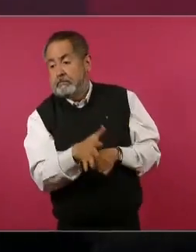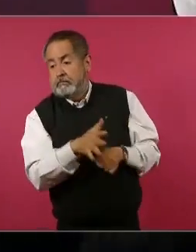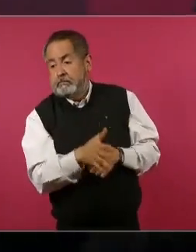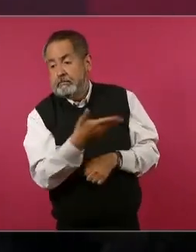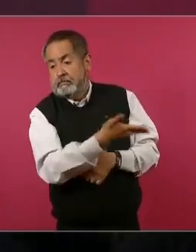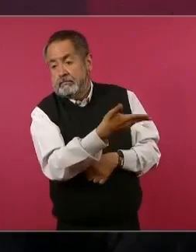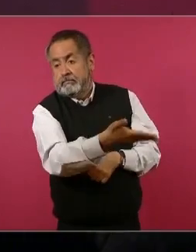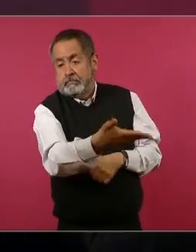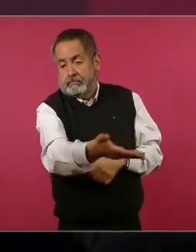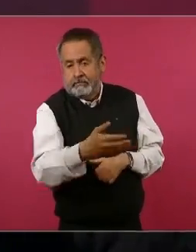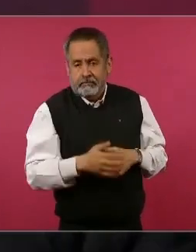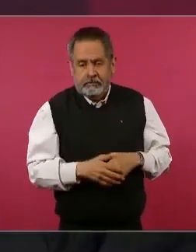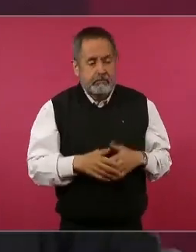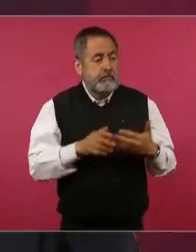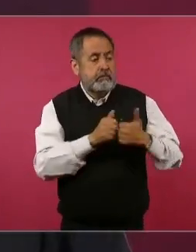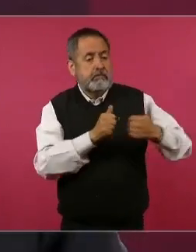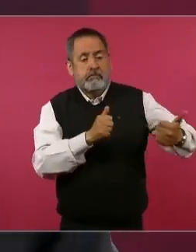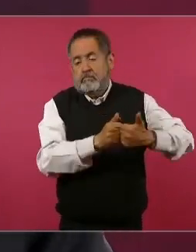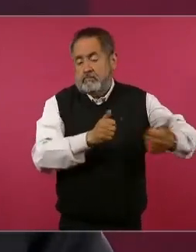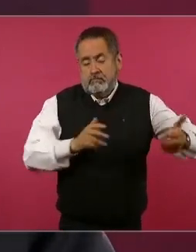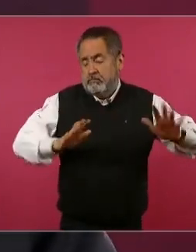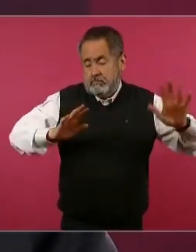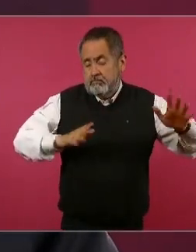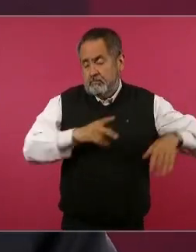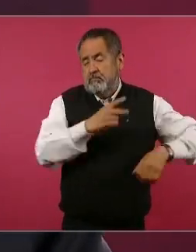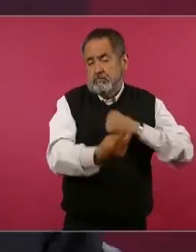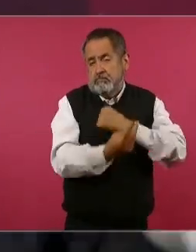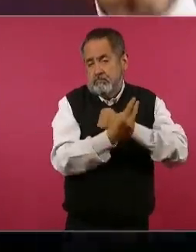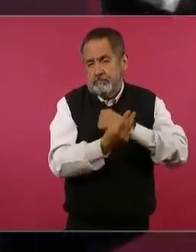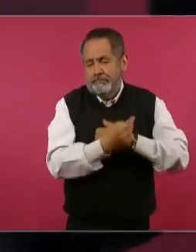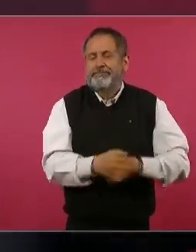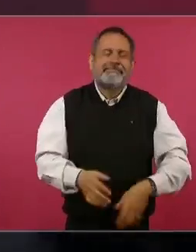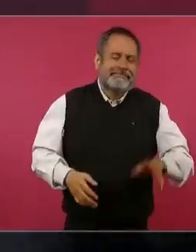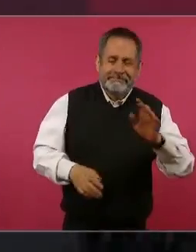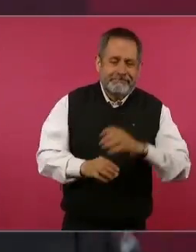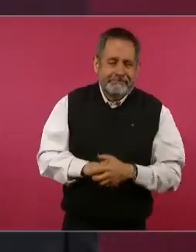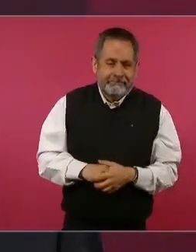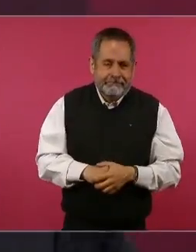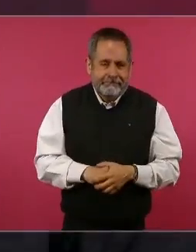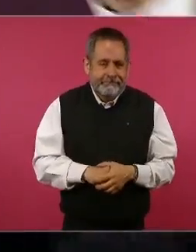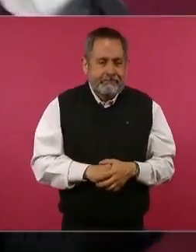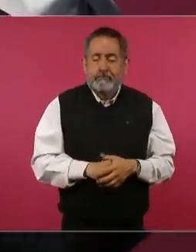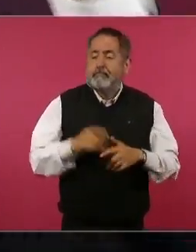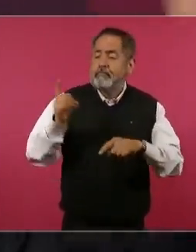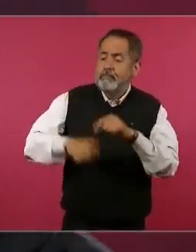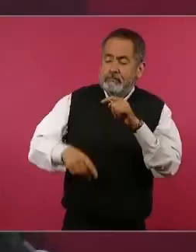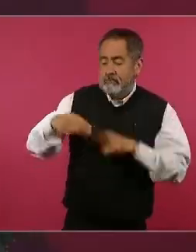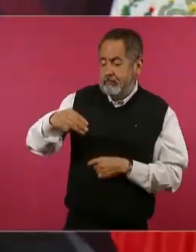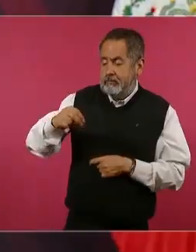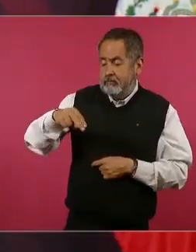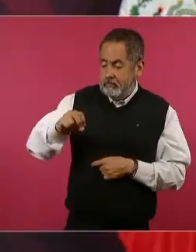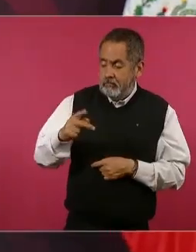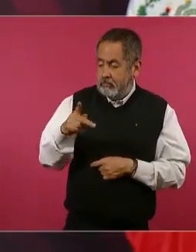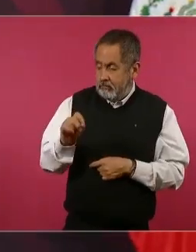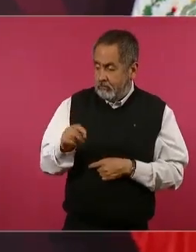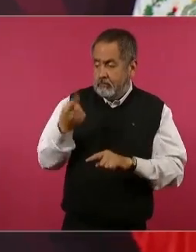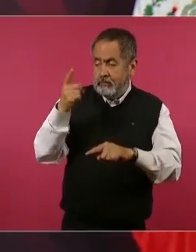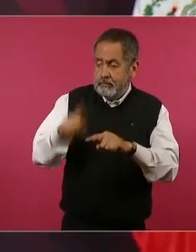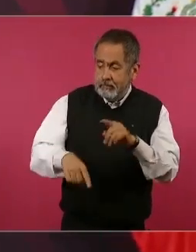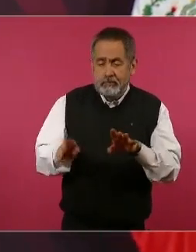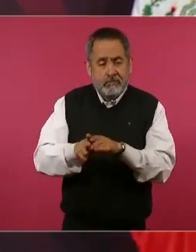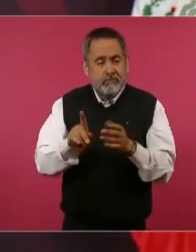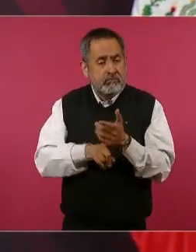supuestas organizaciones independientes, para que no hubiesen monopolios, para que no hubiesen